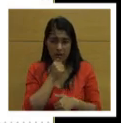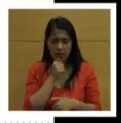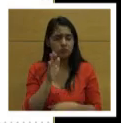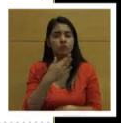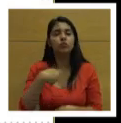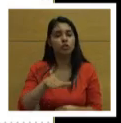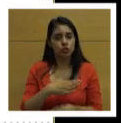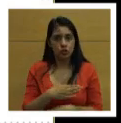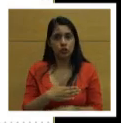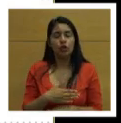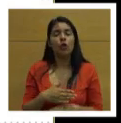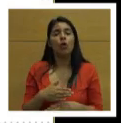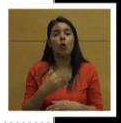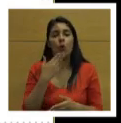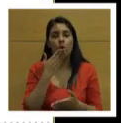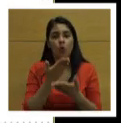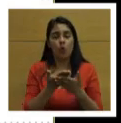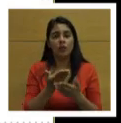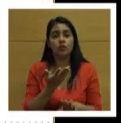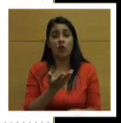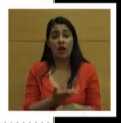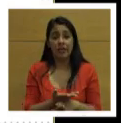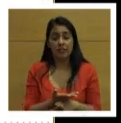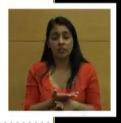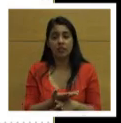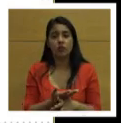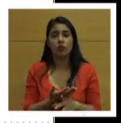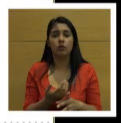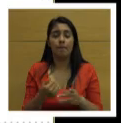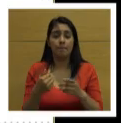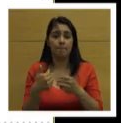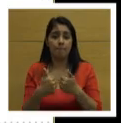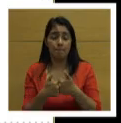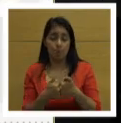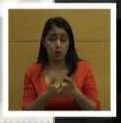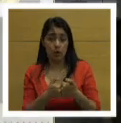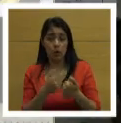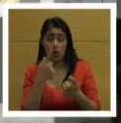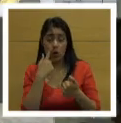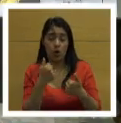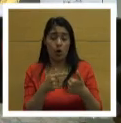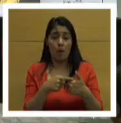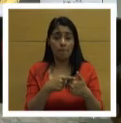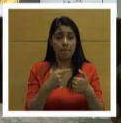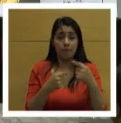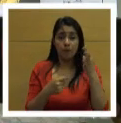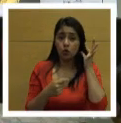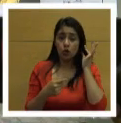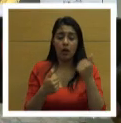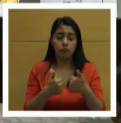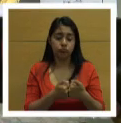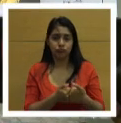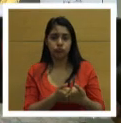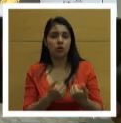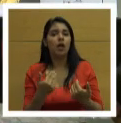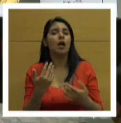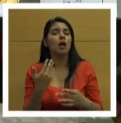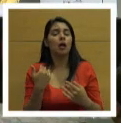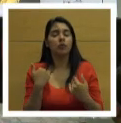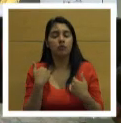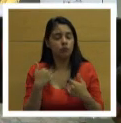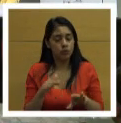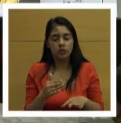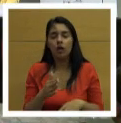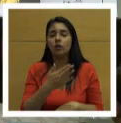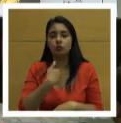igual, en caso de haber una agresión de un pololo a otra polola, nosotros tomamos igual el caso porque de alguna manera vamos a